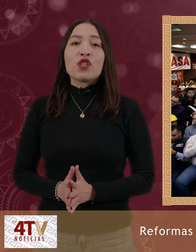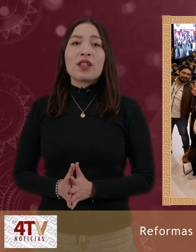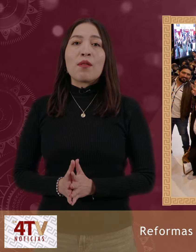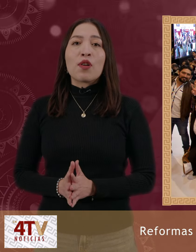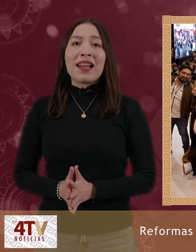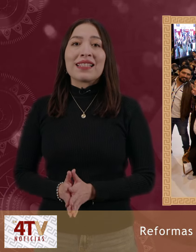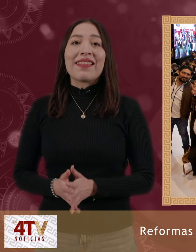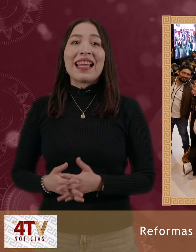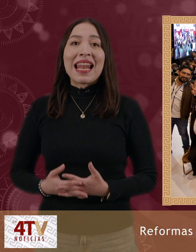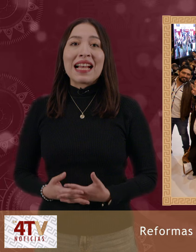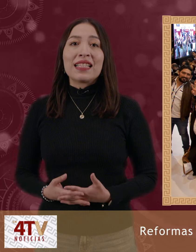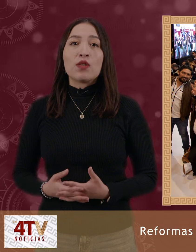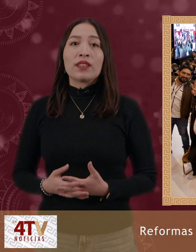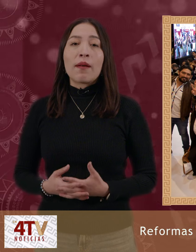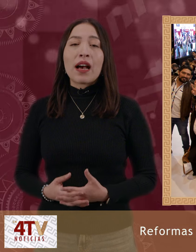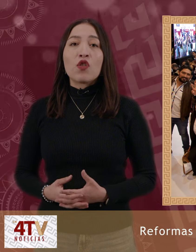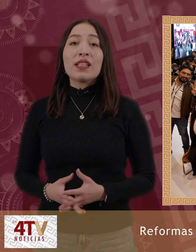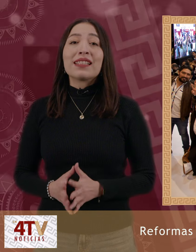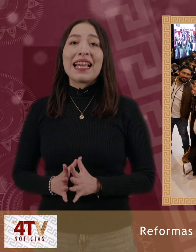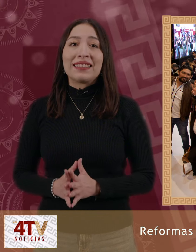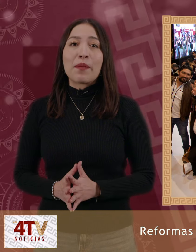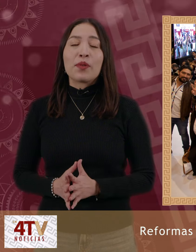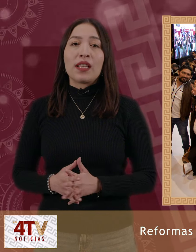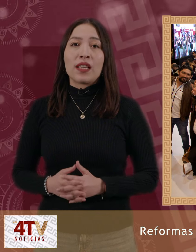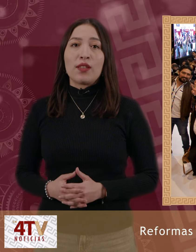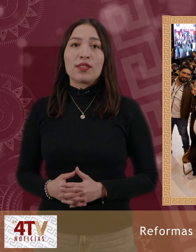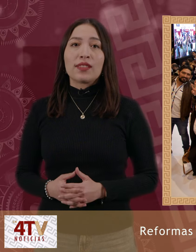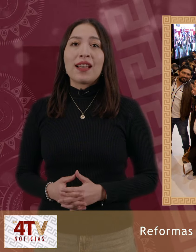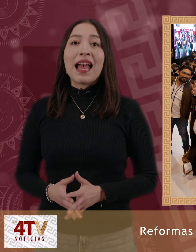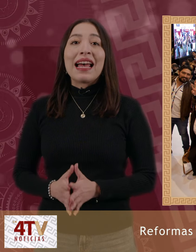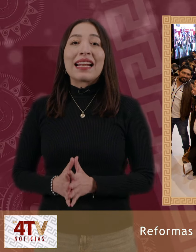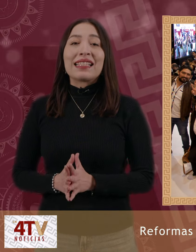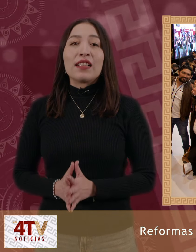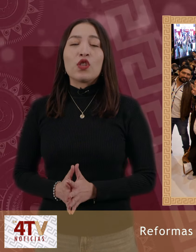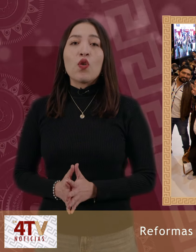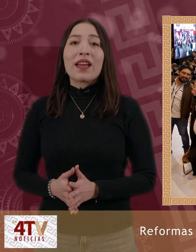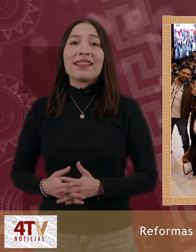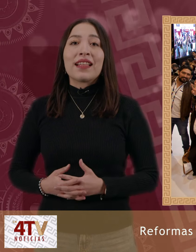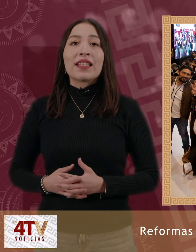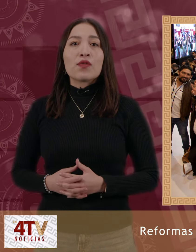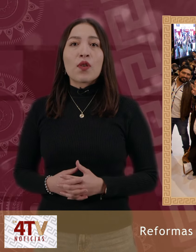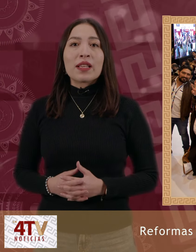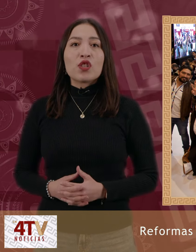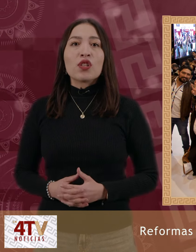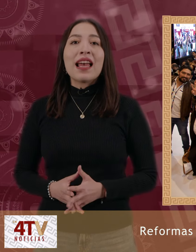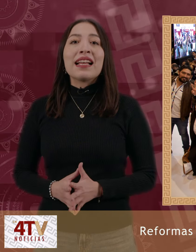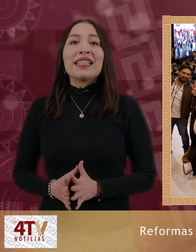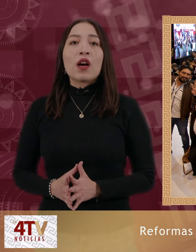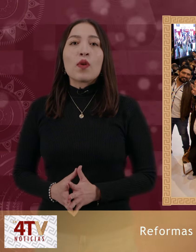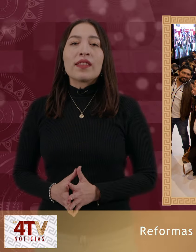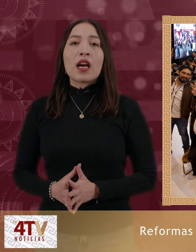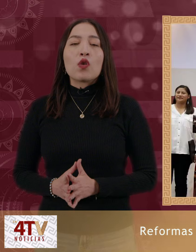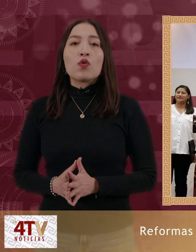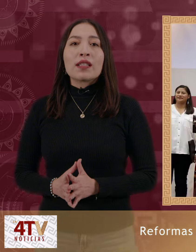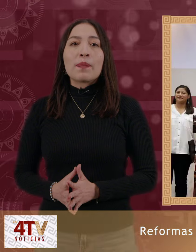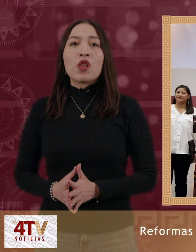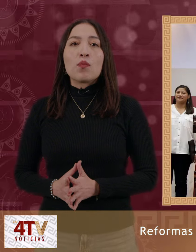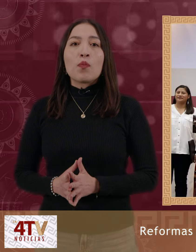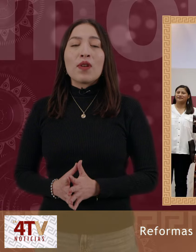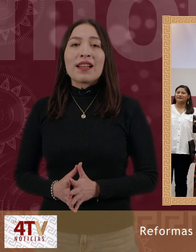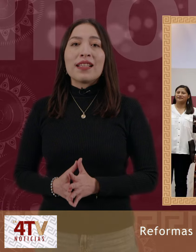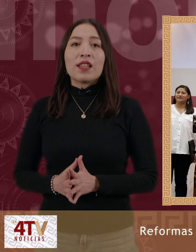los derechos laborales de las y los trabajadores están protegidos. Resaltó que esta transformación ya cuenta con